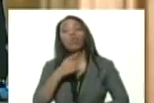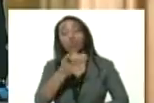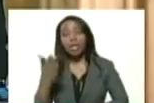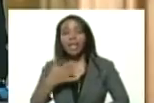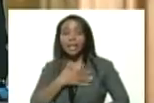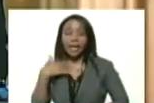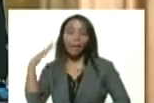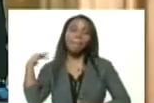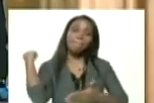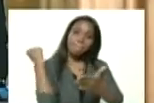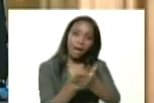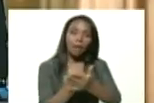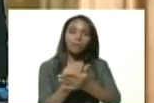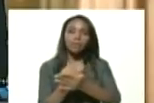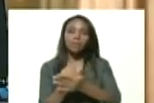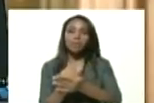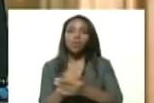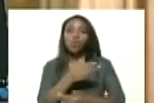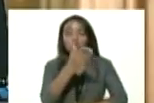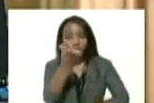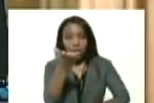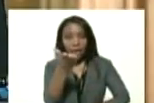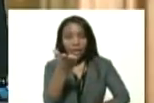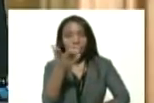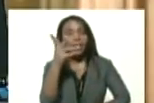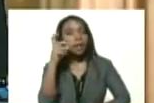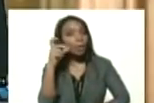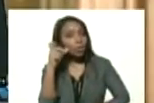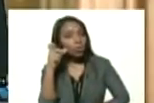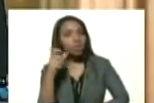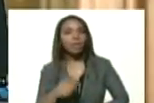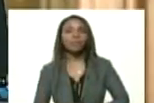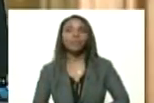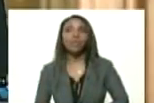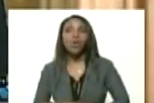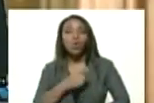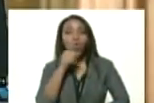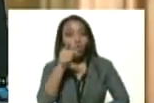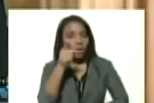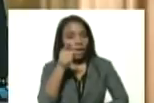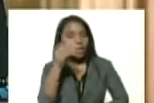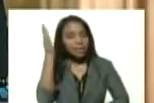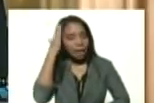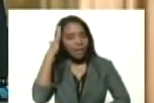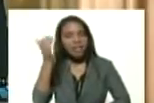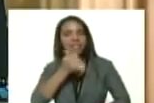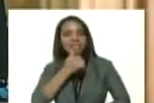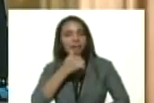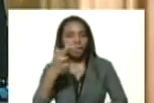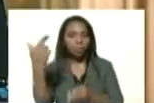quieran matarme ustedes que me escuchan ustedes saben quién es